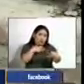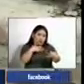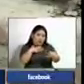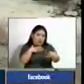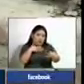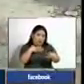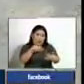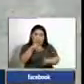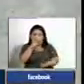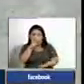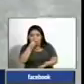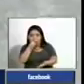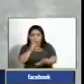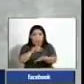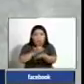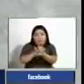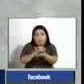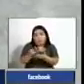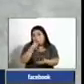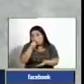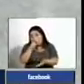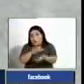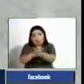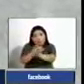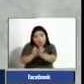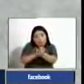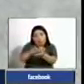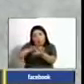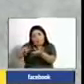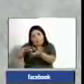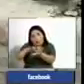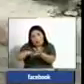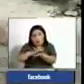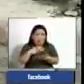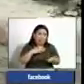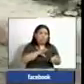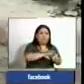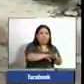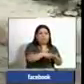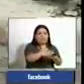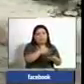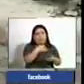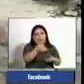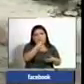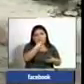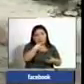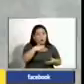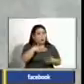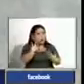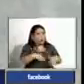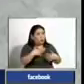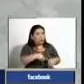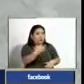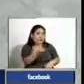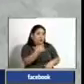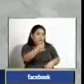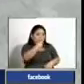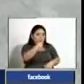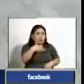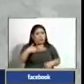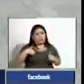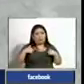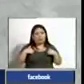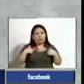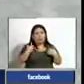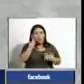comérselo tortillas y frijoles por comprar mis medicinas. Porque prácticamente lo que a mí me precisan son las medicinas. Yo